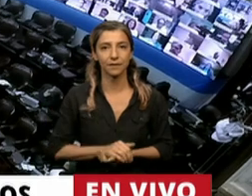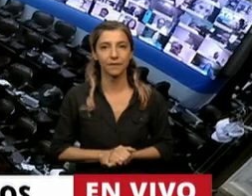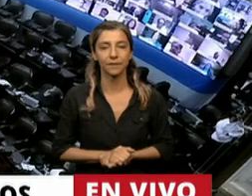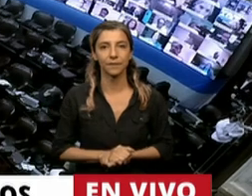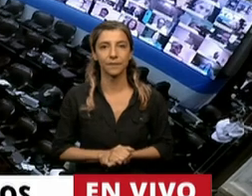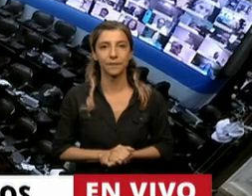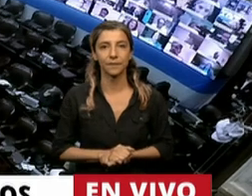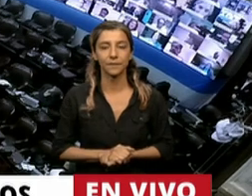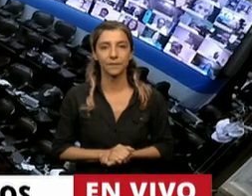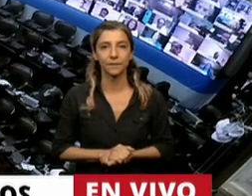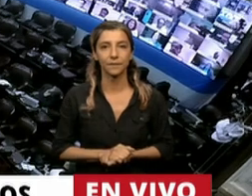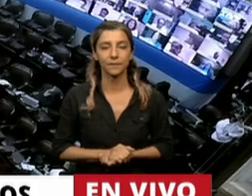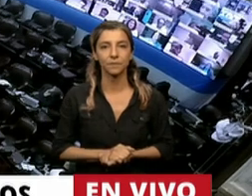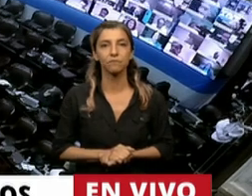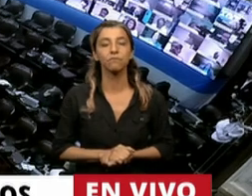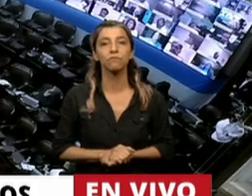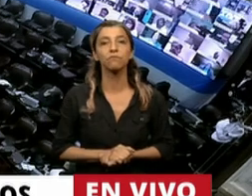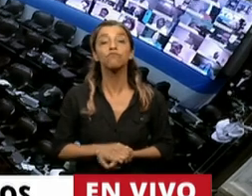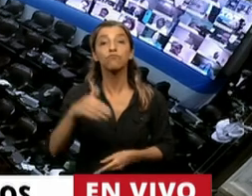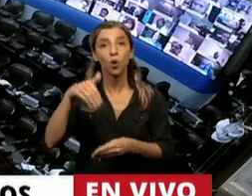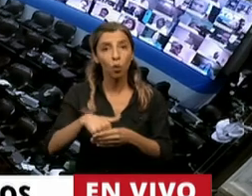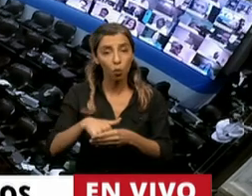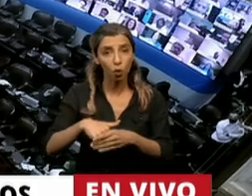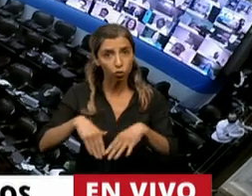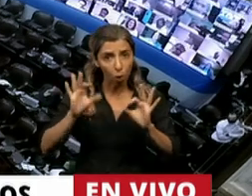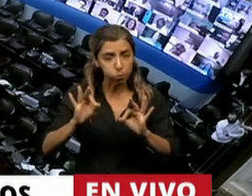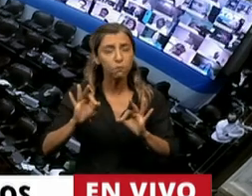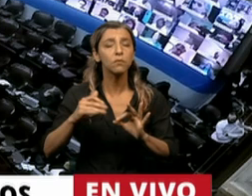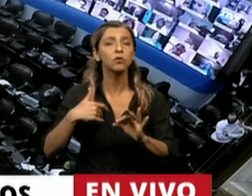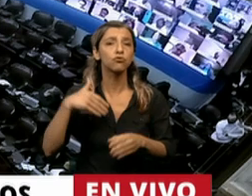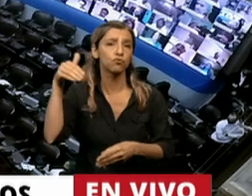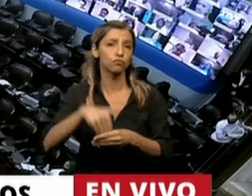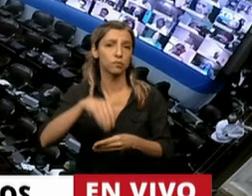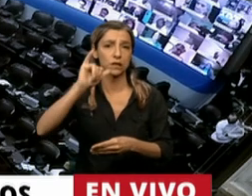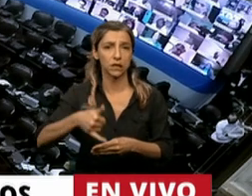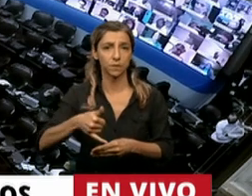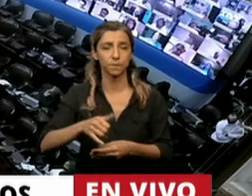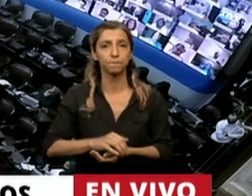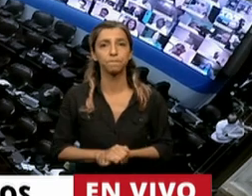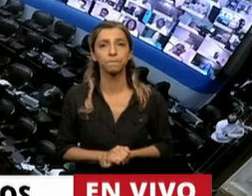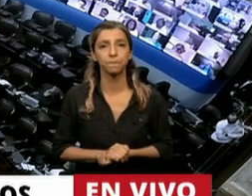camaño en general presidente voy a votar en afirmativo